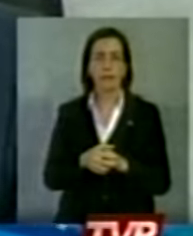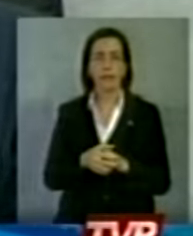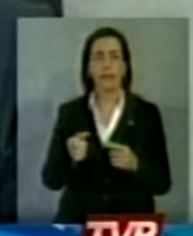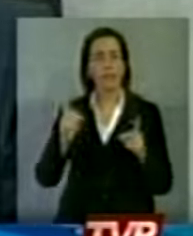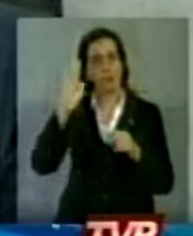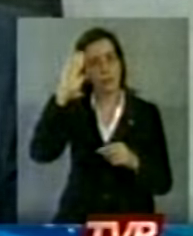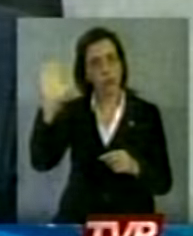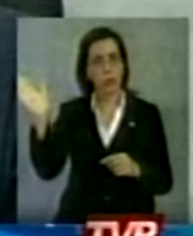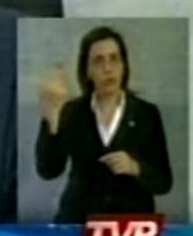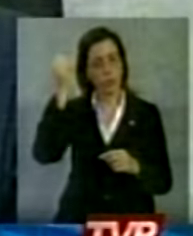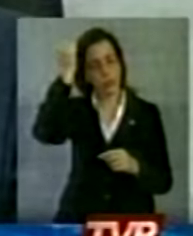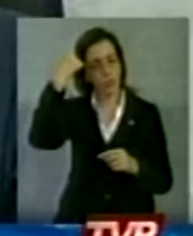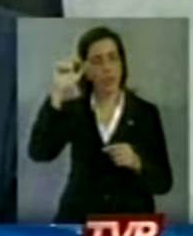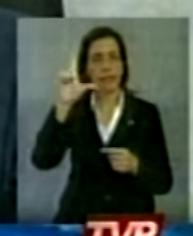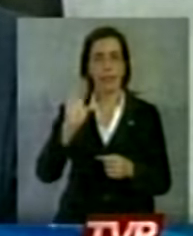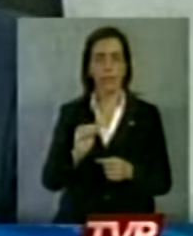señores legisladores.